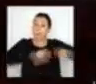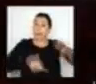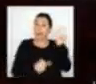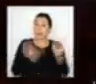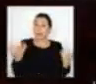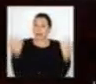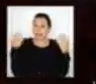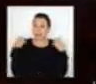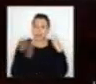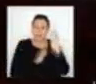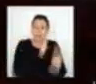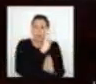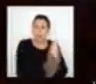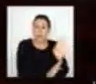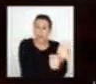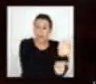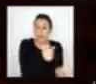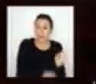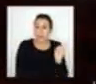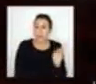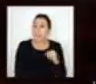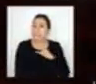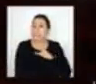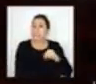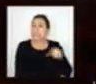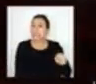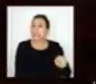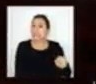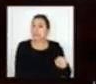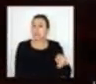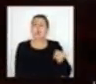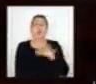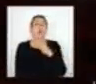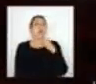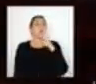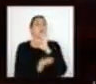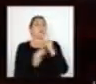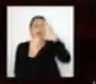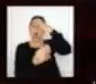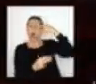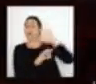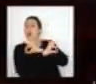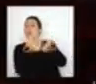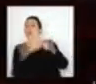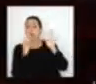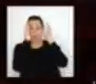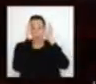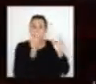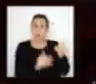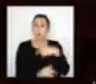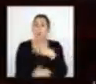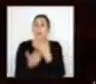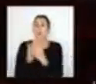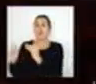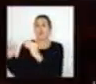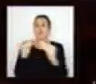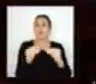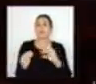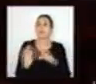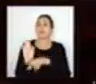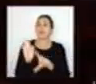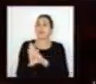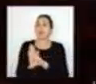que siempre son olvidados en todas las discusiones y que son claramente afectados por la realidad de sus seres